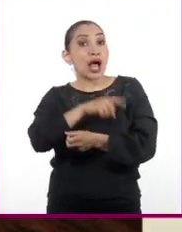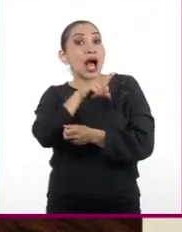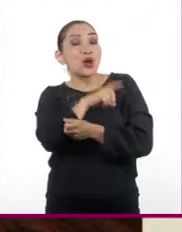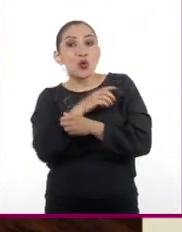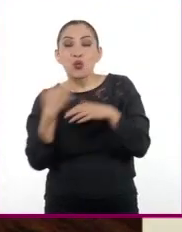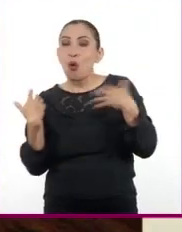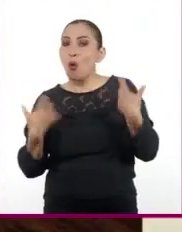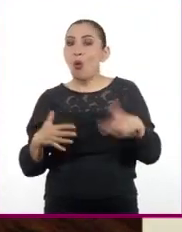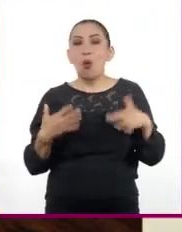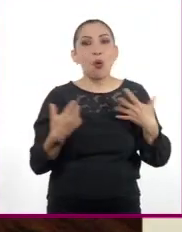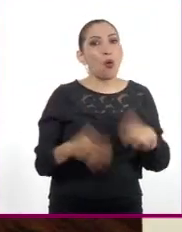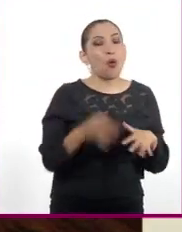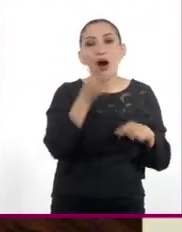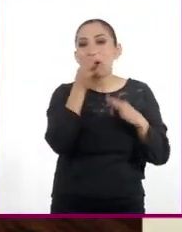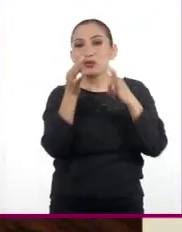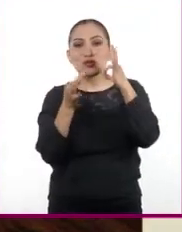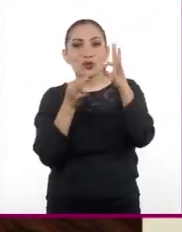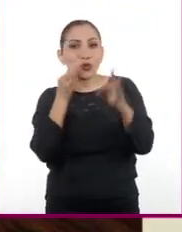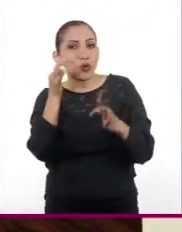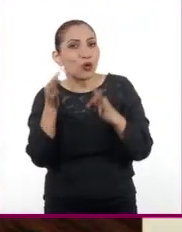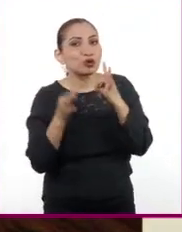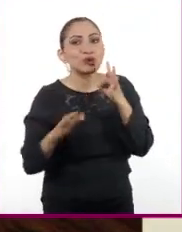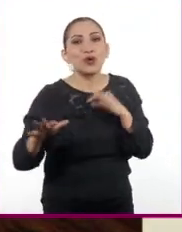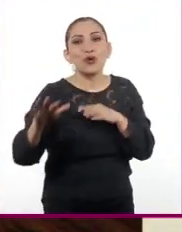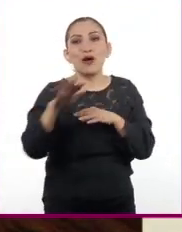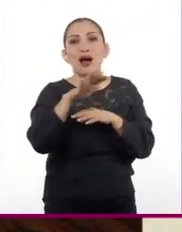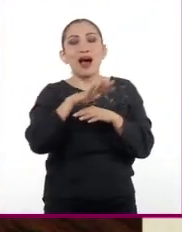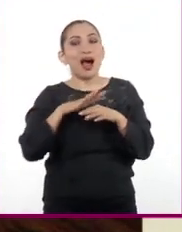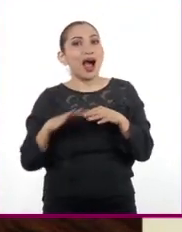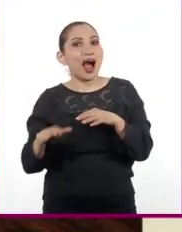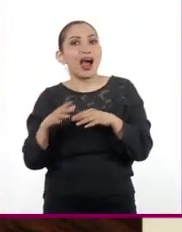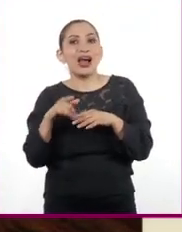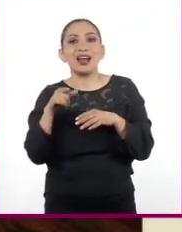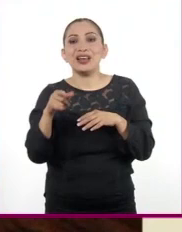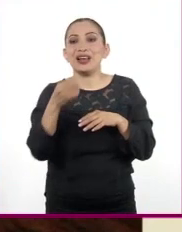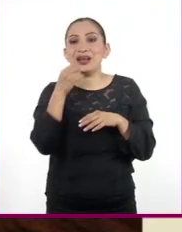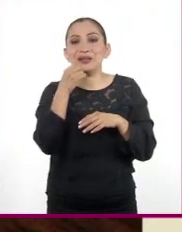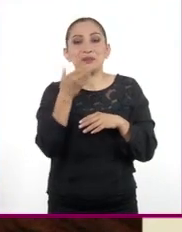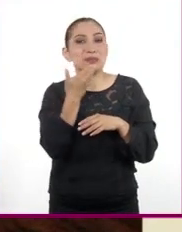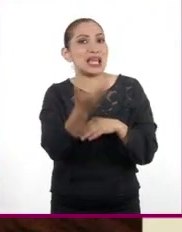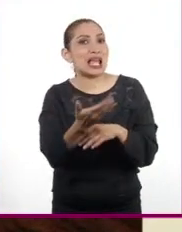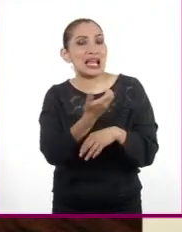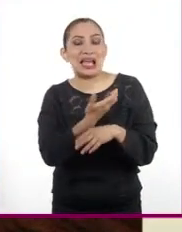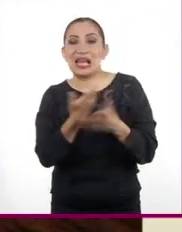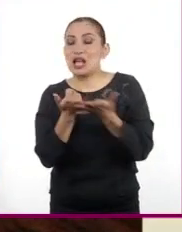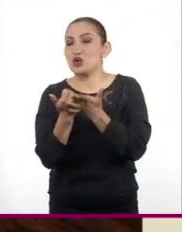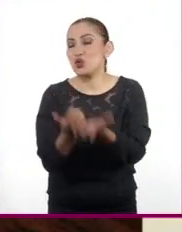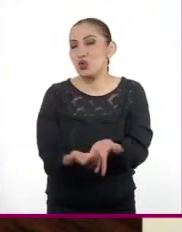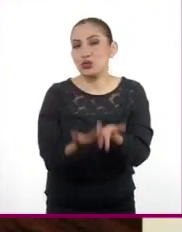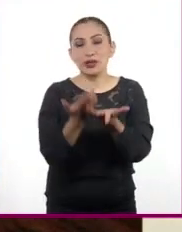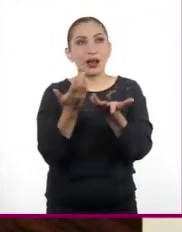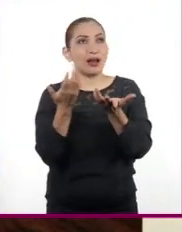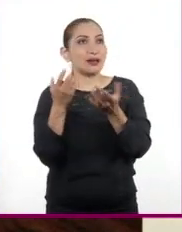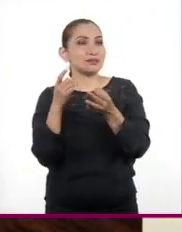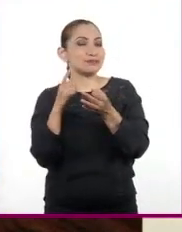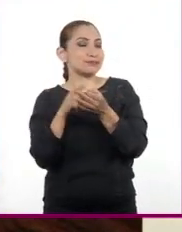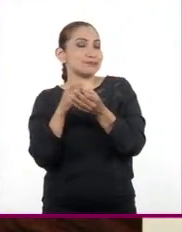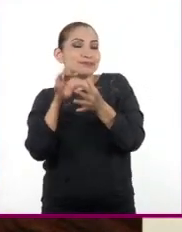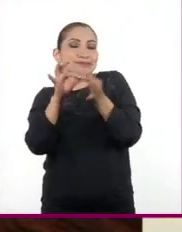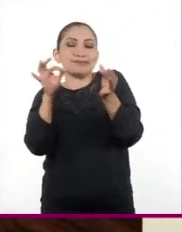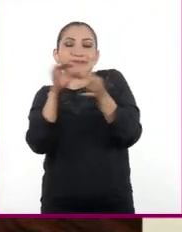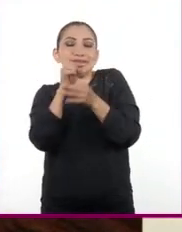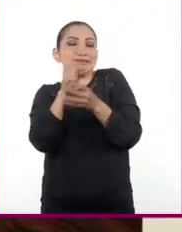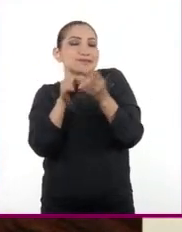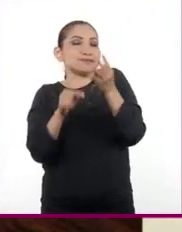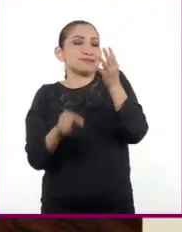los vemos en un ámbito de que esos alimentos son buenos, de que son